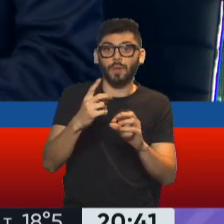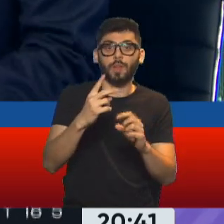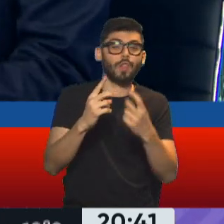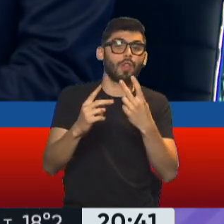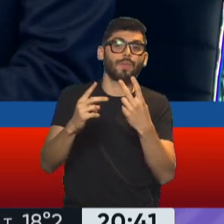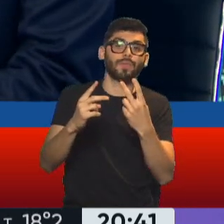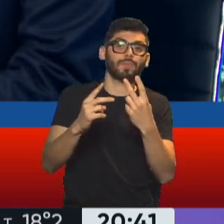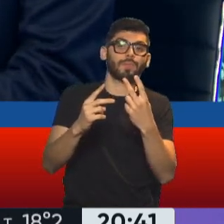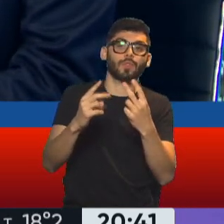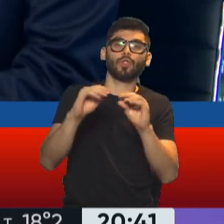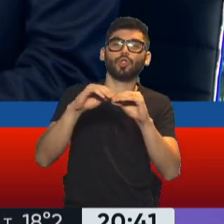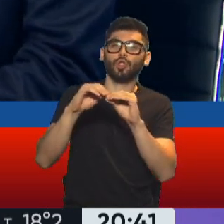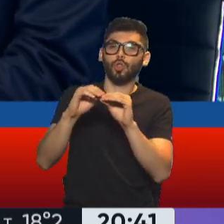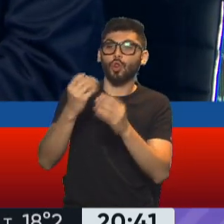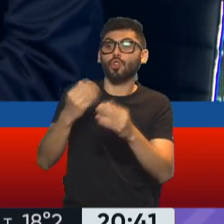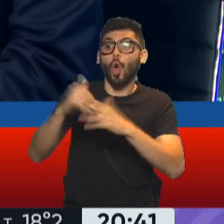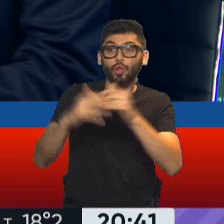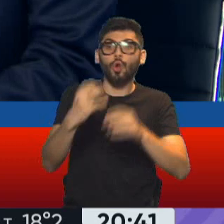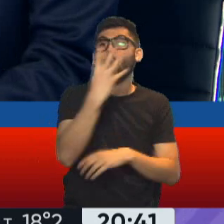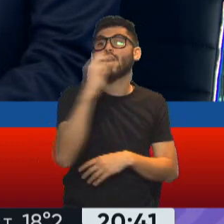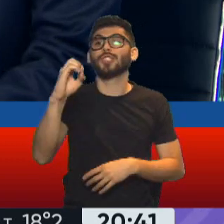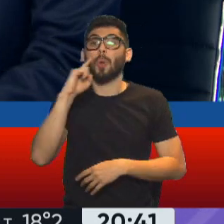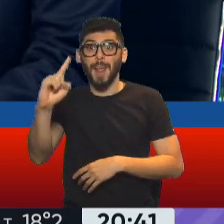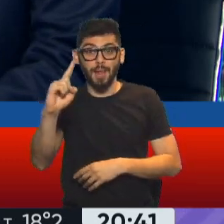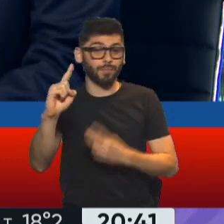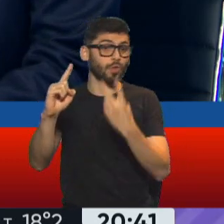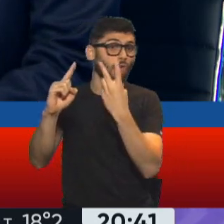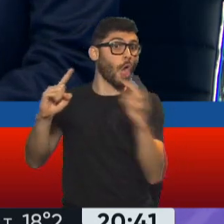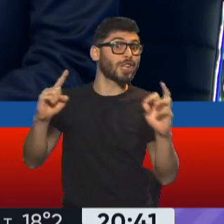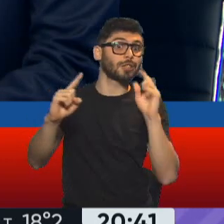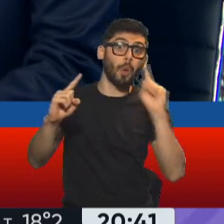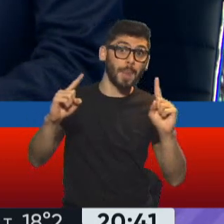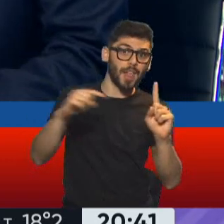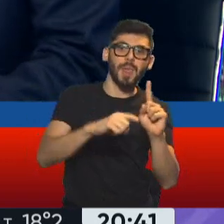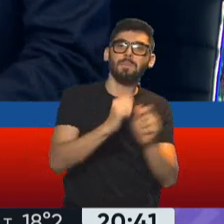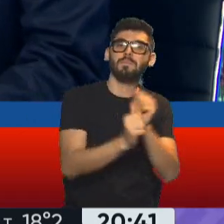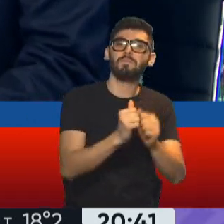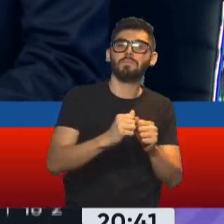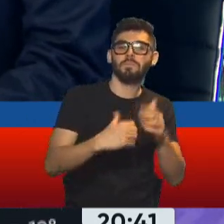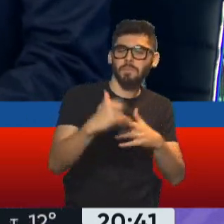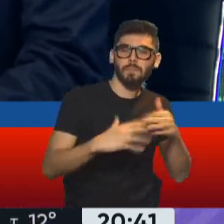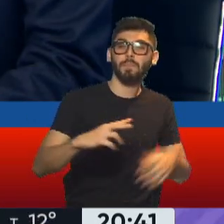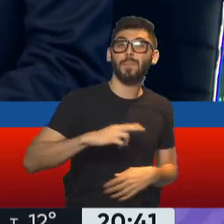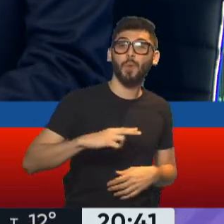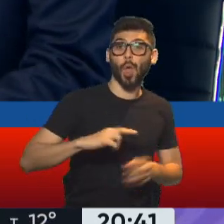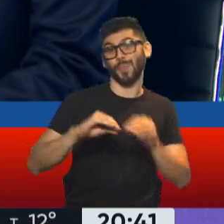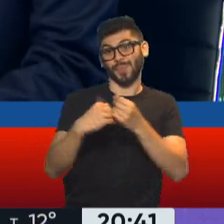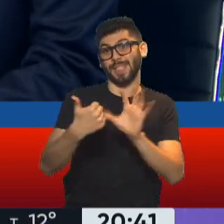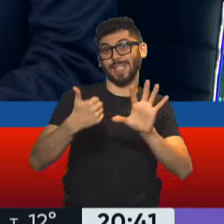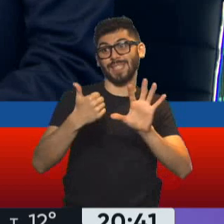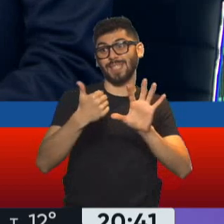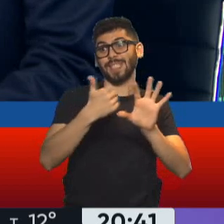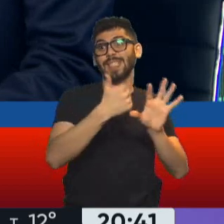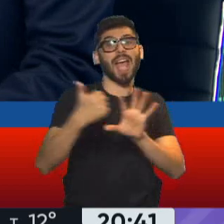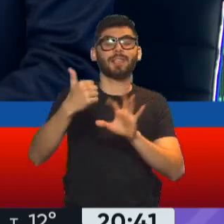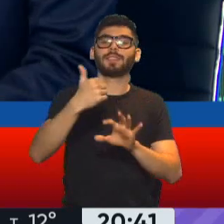200.000, 400.000 en total en la construcción, los otros 200.000 la obra privada, pero además todo el trabajo de